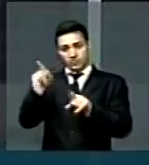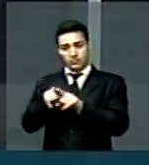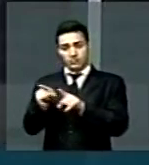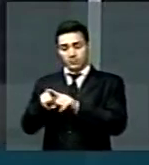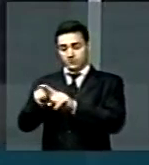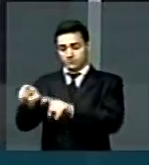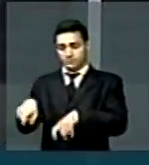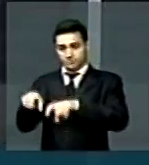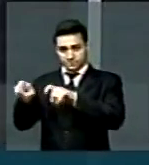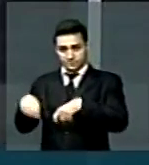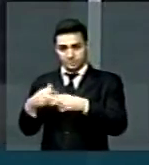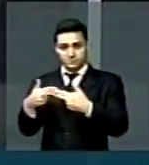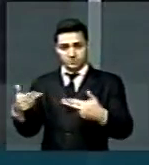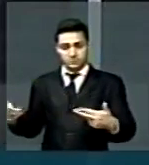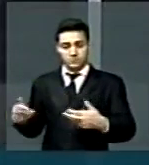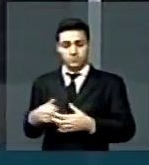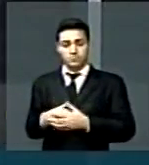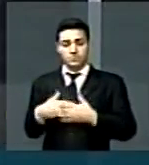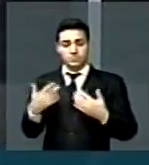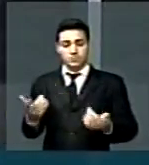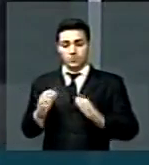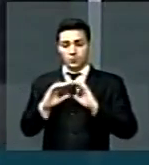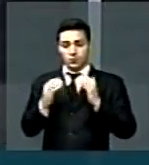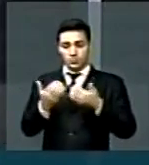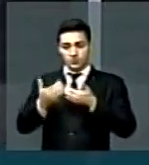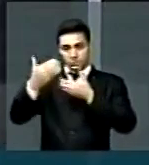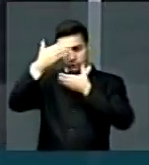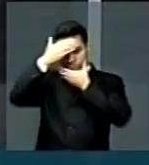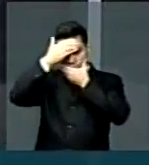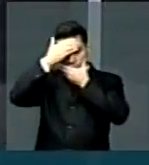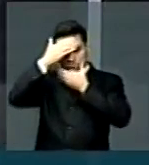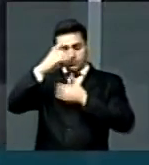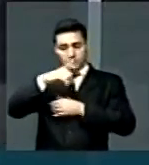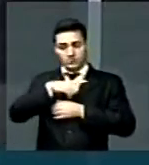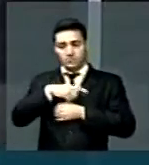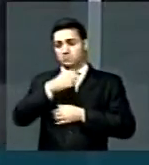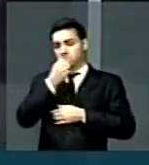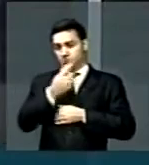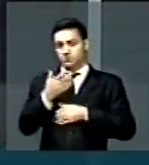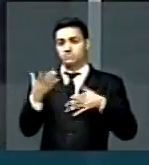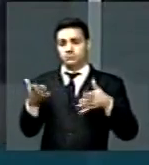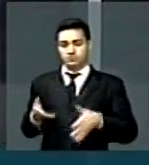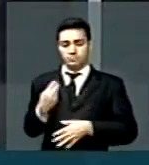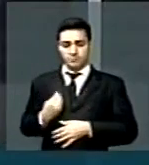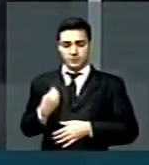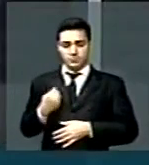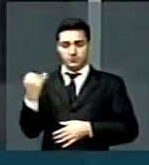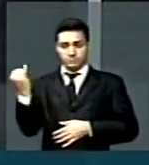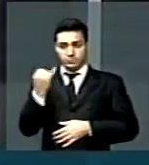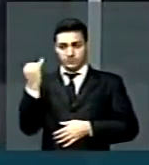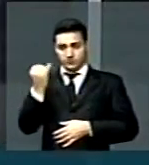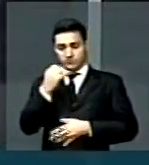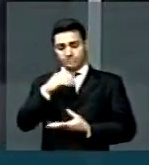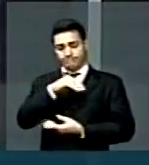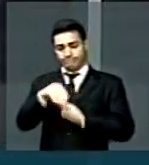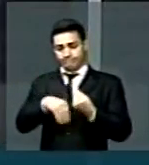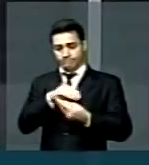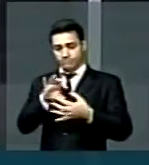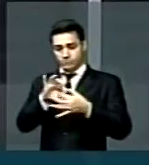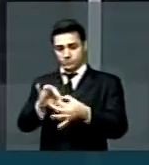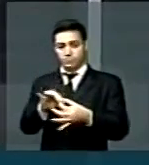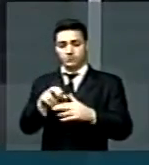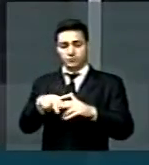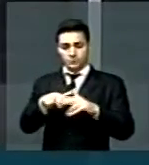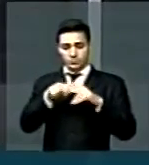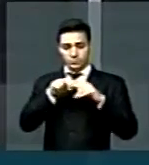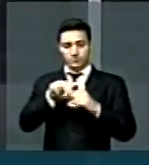também. Assim que esta comunidade islâmica tem uma participação importante, enaltecemos e